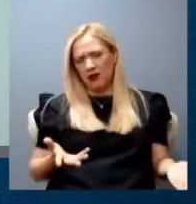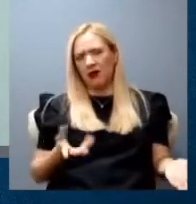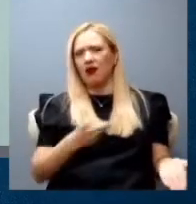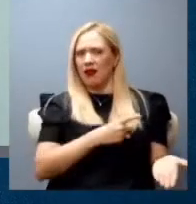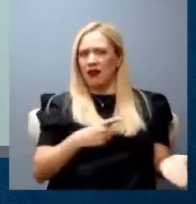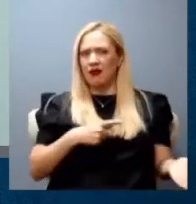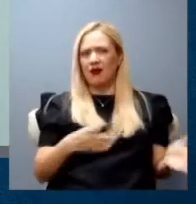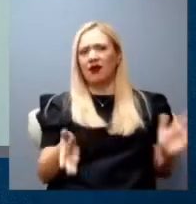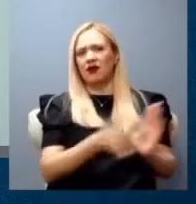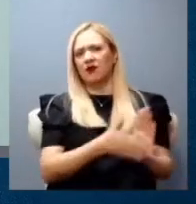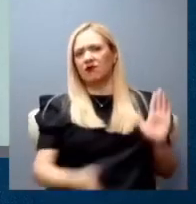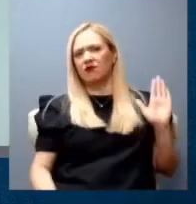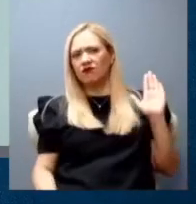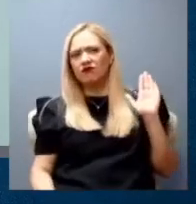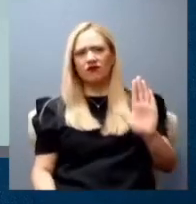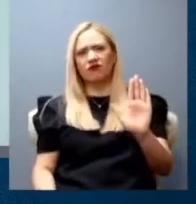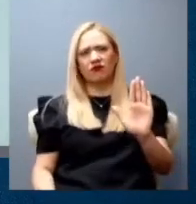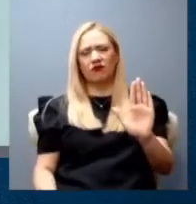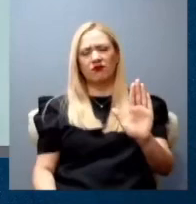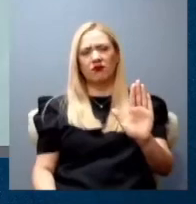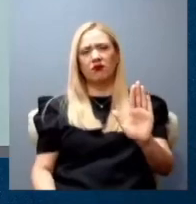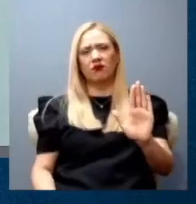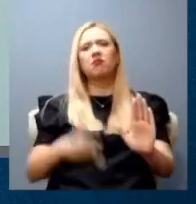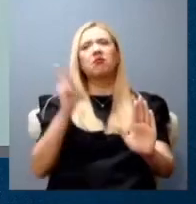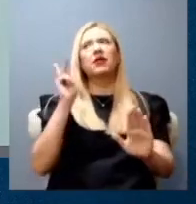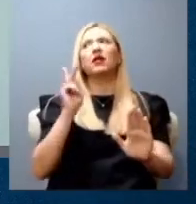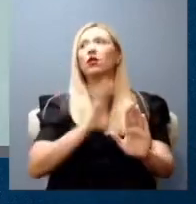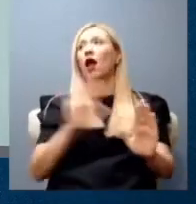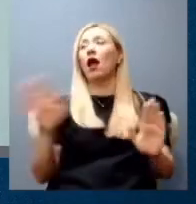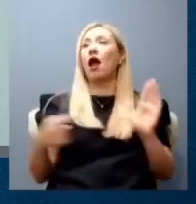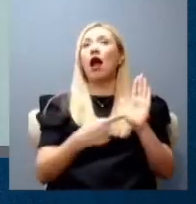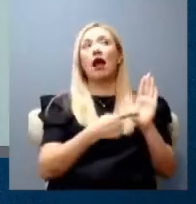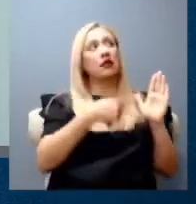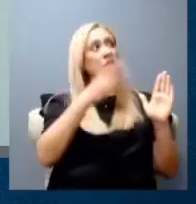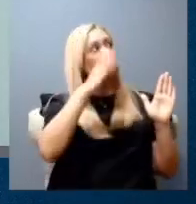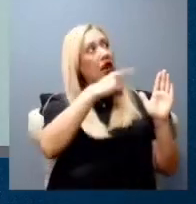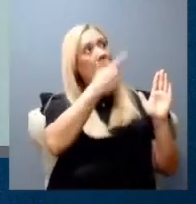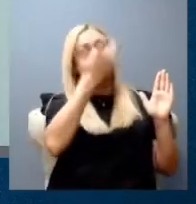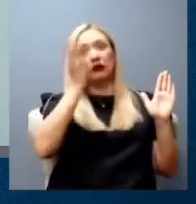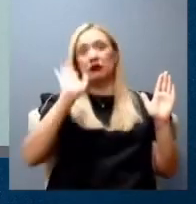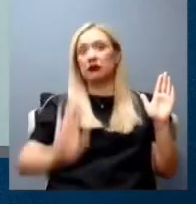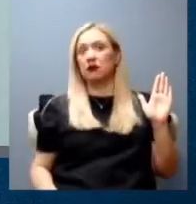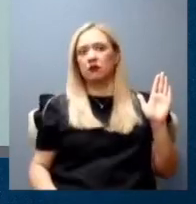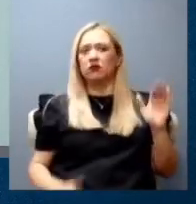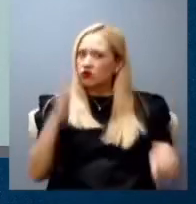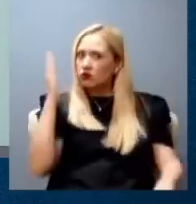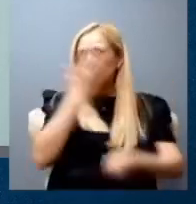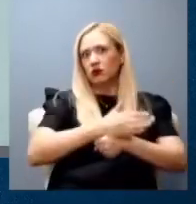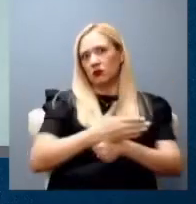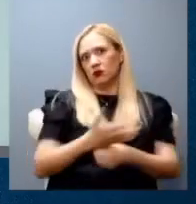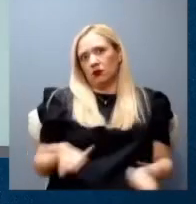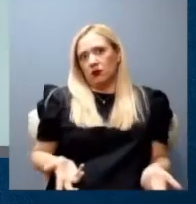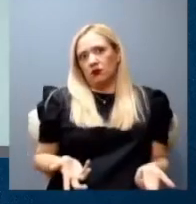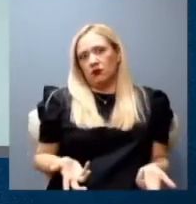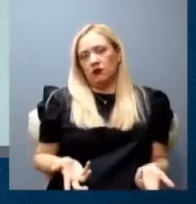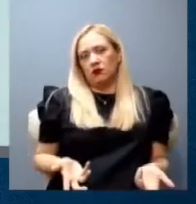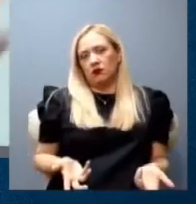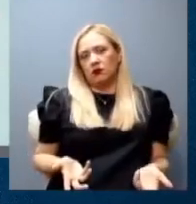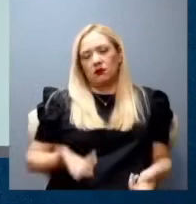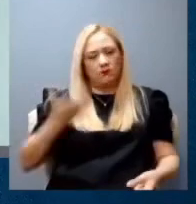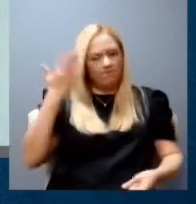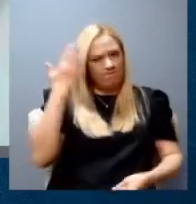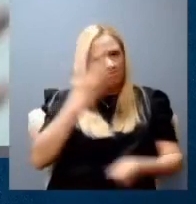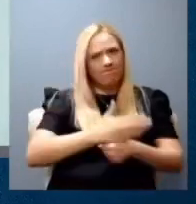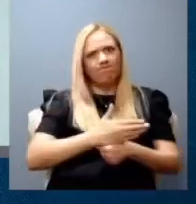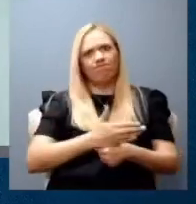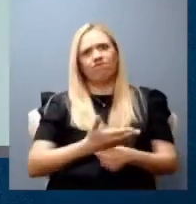nombrar el delito no es lo único, se tiene que sancionar. Esto es parte de la rendición de cuentas. Entonces, el sancionar nos da